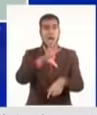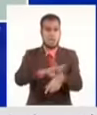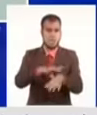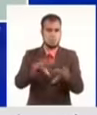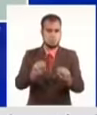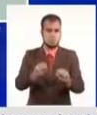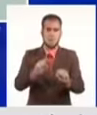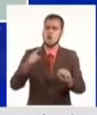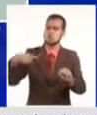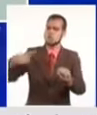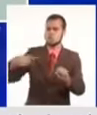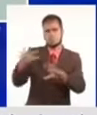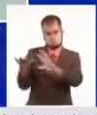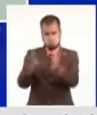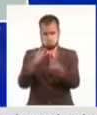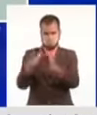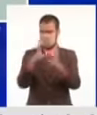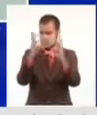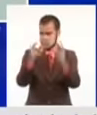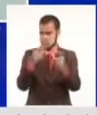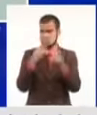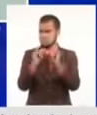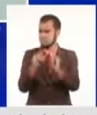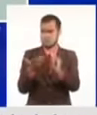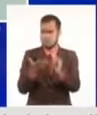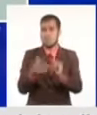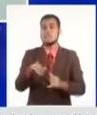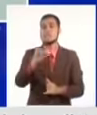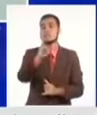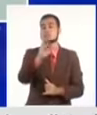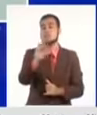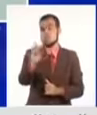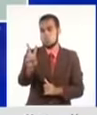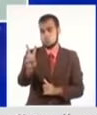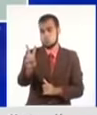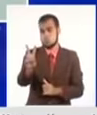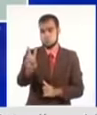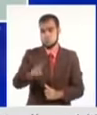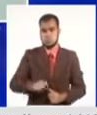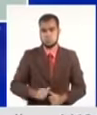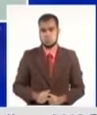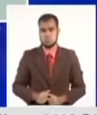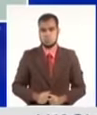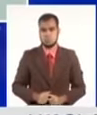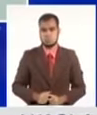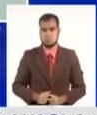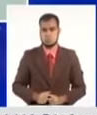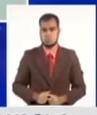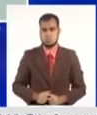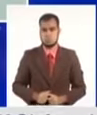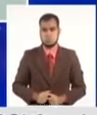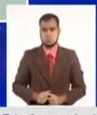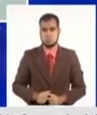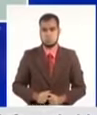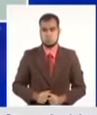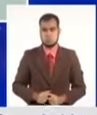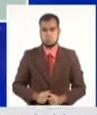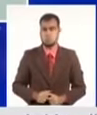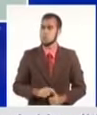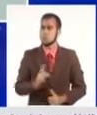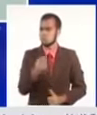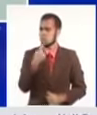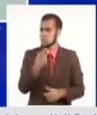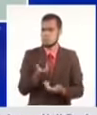más alta que hemos tenido, 602. Y ya podemos decir que llevamos 28